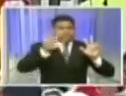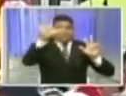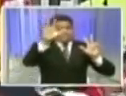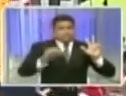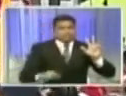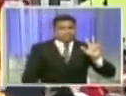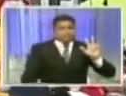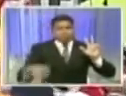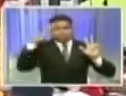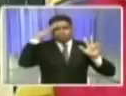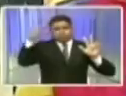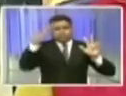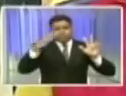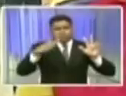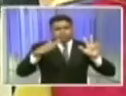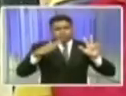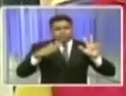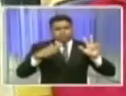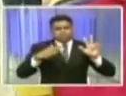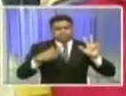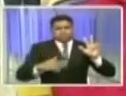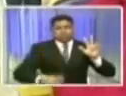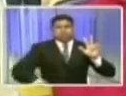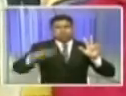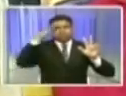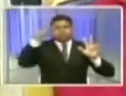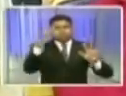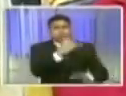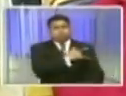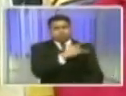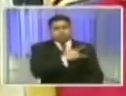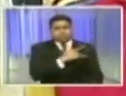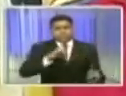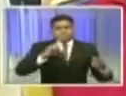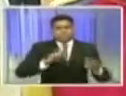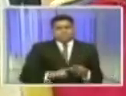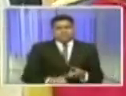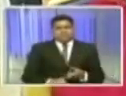Un saludo a la UNEFA, a la UNES.